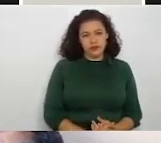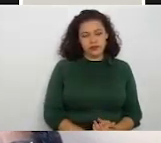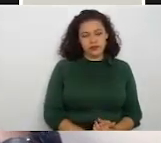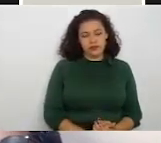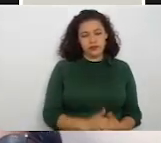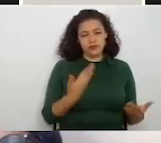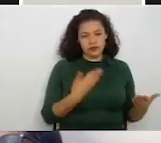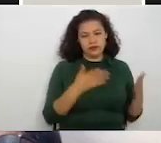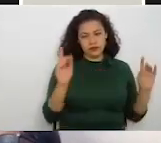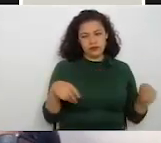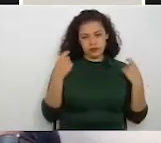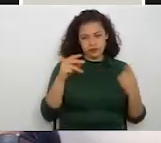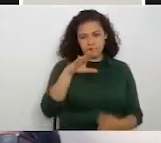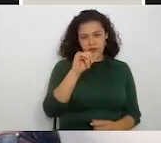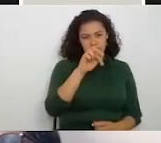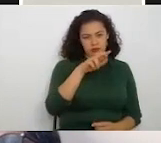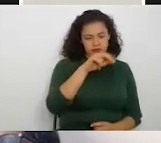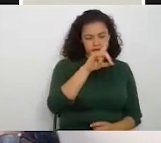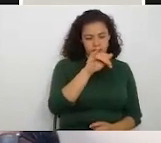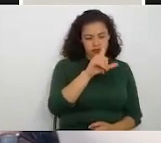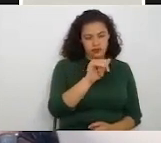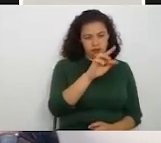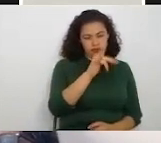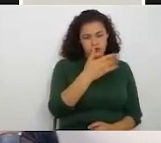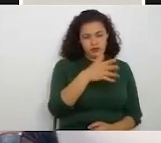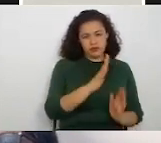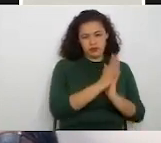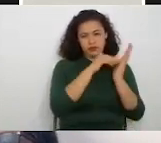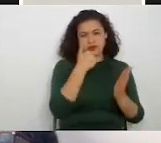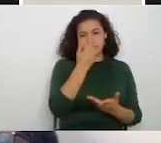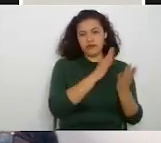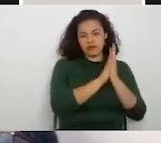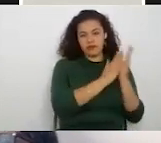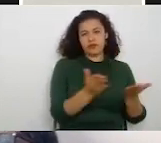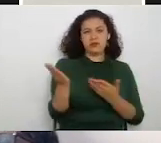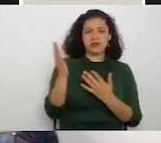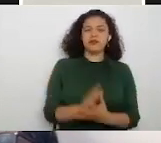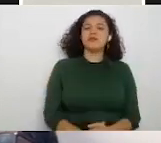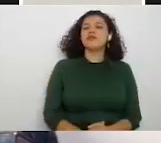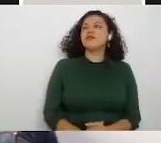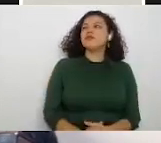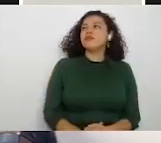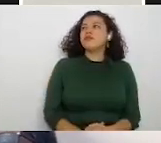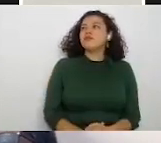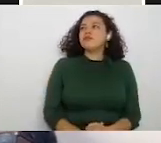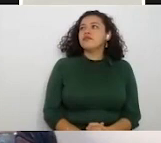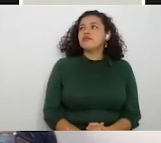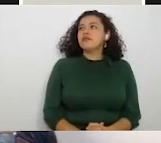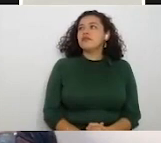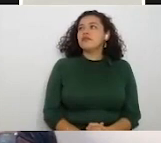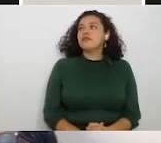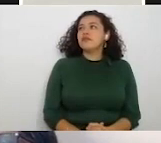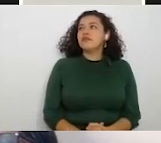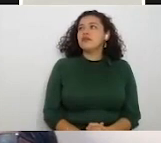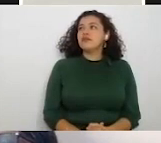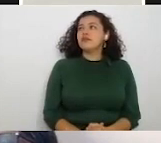a María del Rayo, si gusta participar, por favor. Bueno, mi participación está enfocada a la